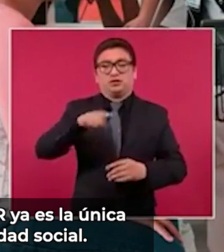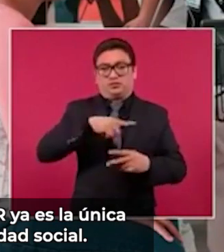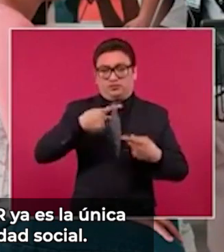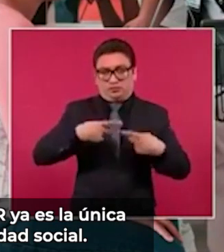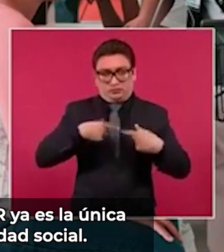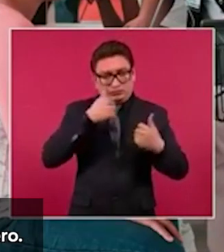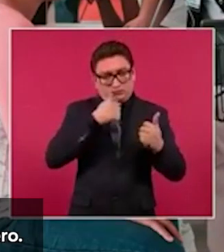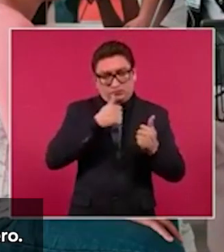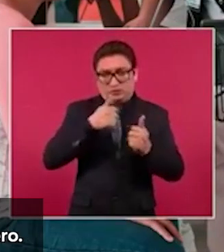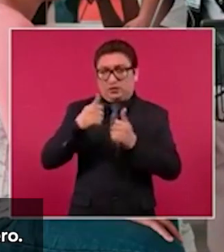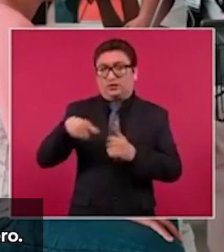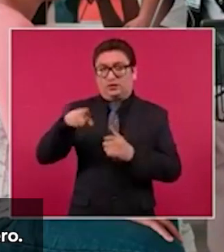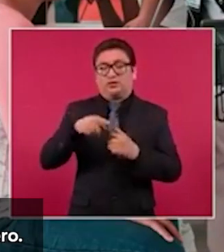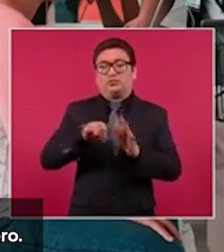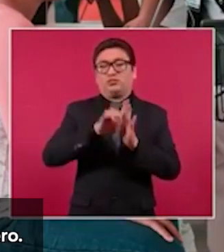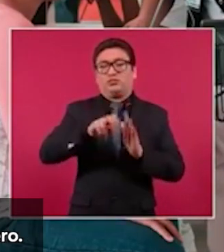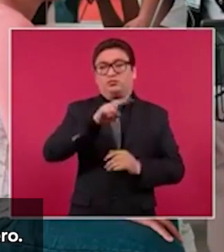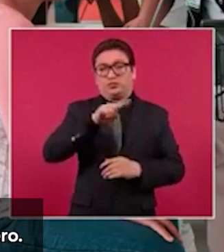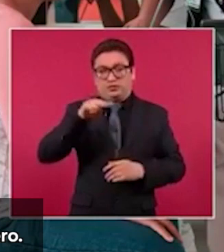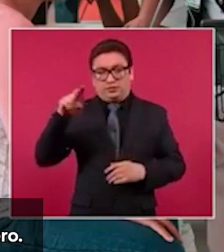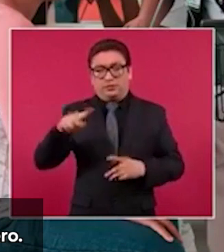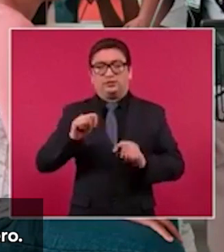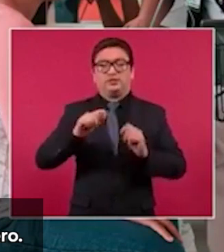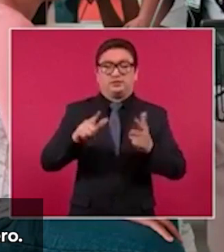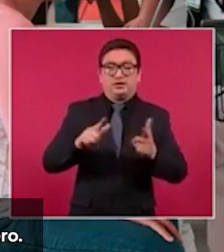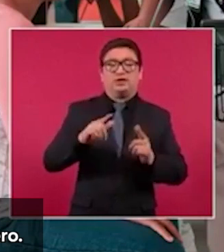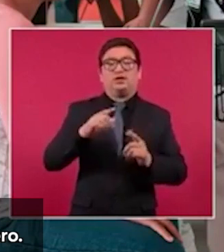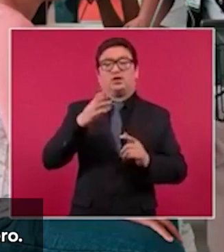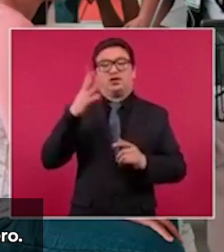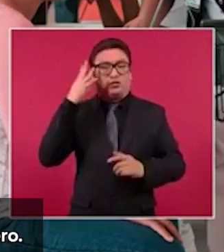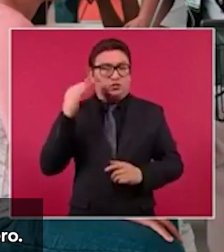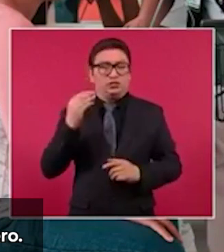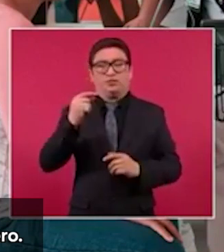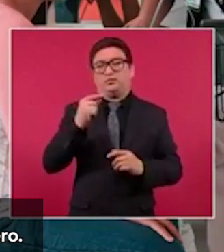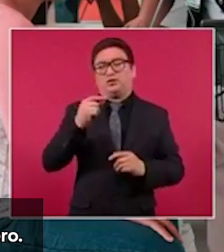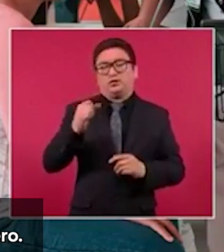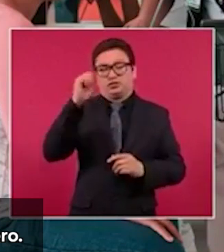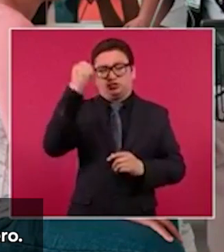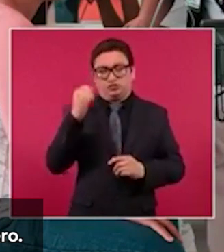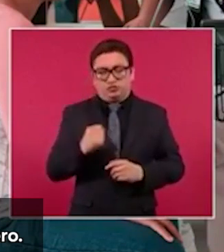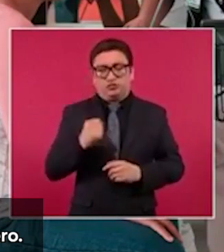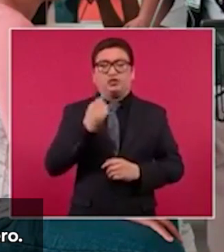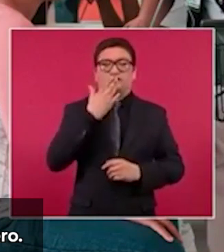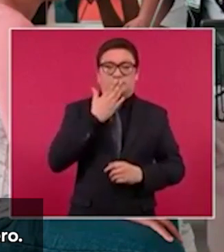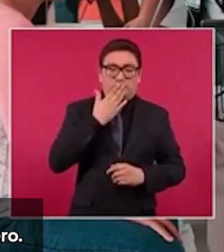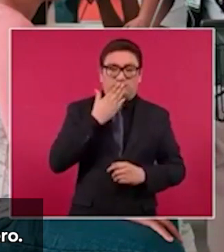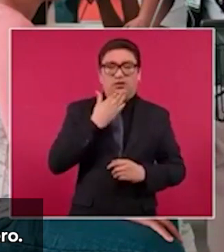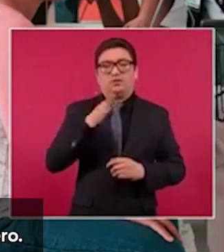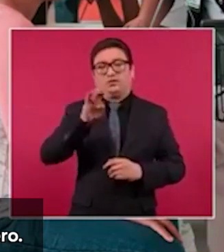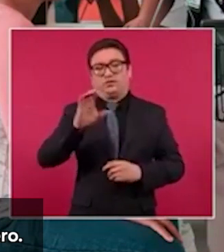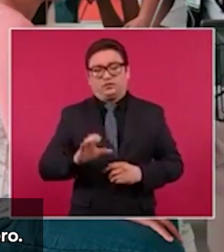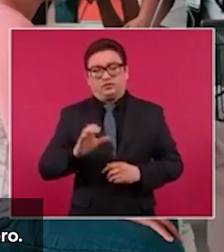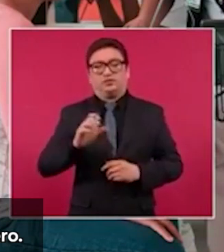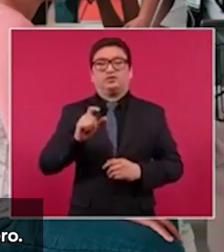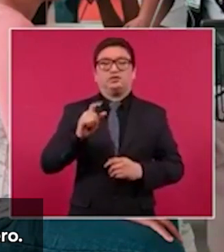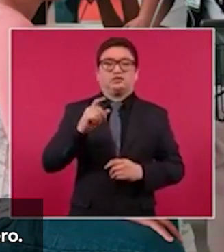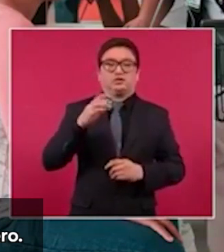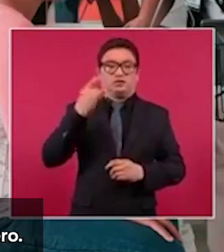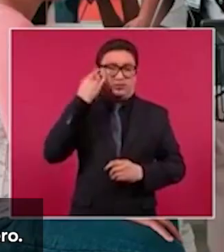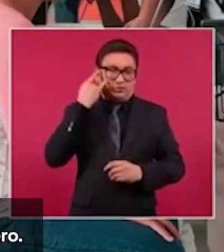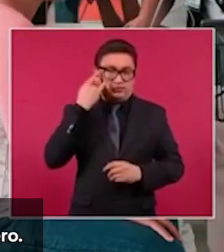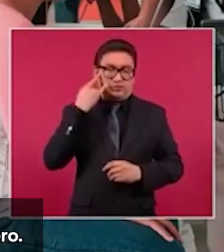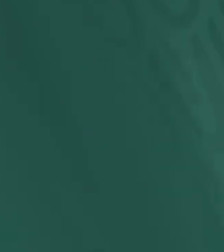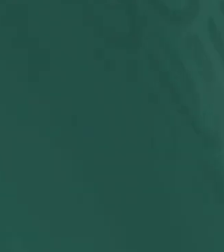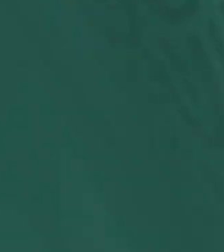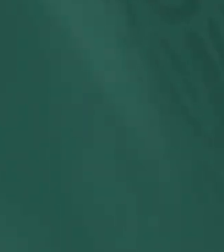sin seguridad social Nayarit laxcala Colima Sonora Sinaloa Baja California Sur Campeche Veracruz y